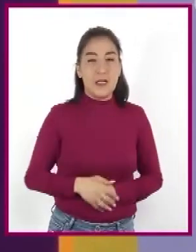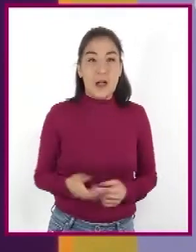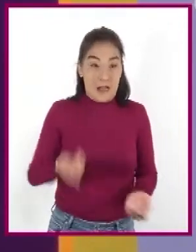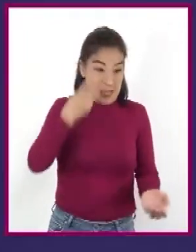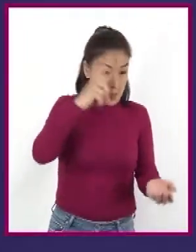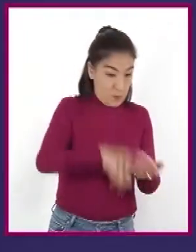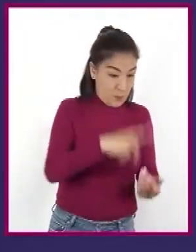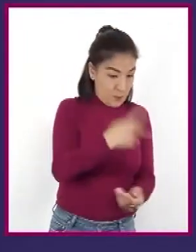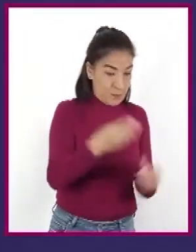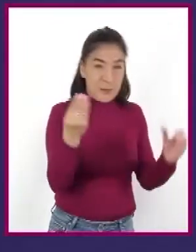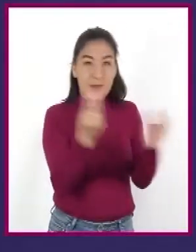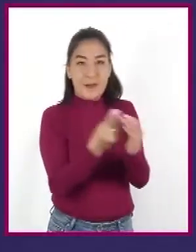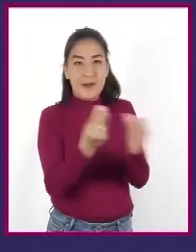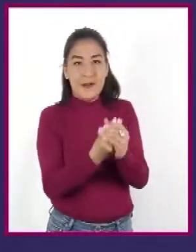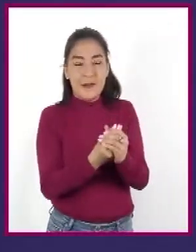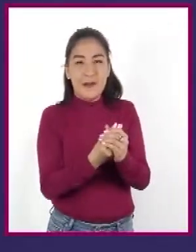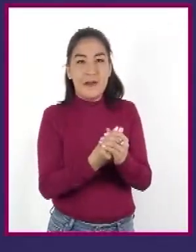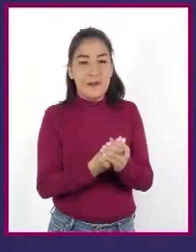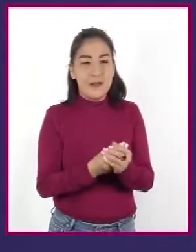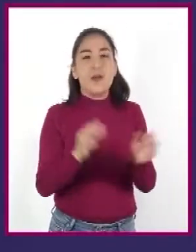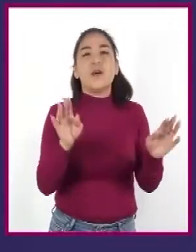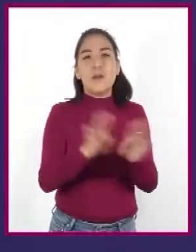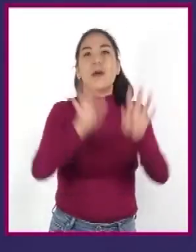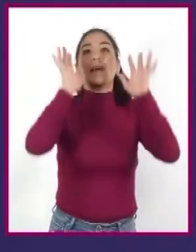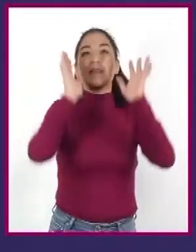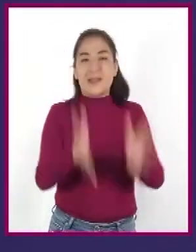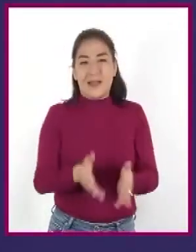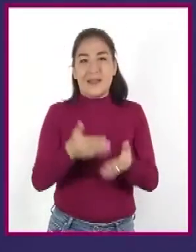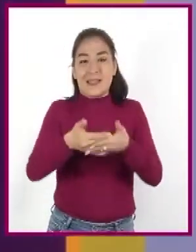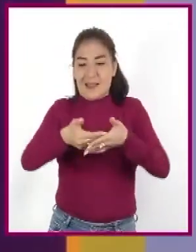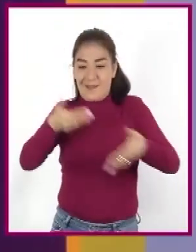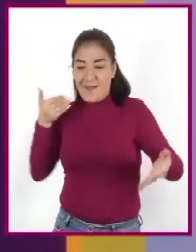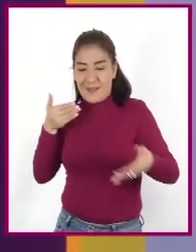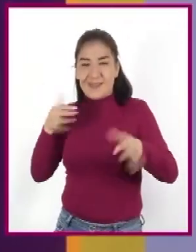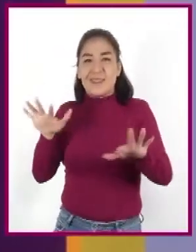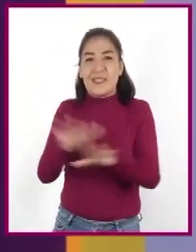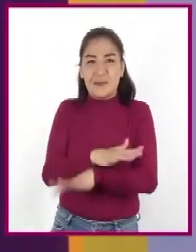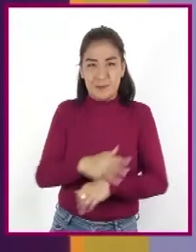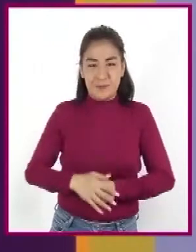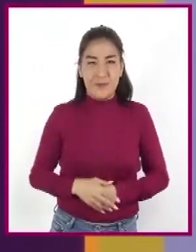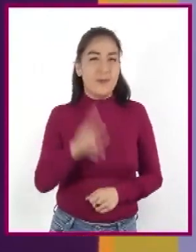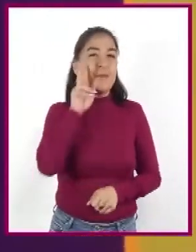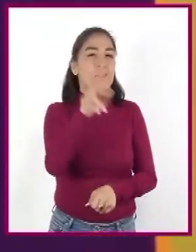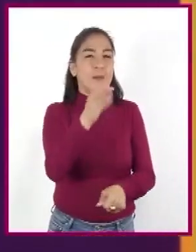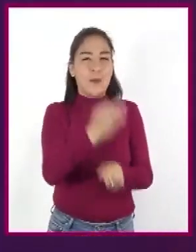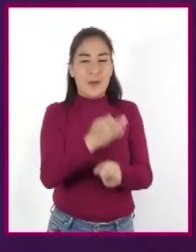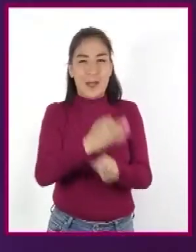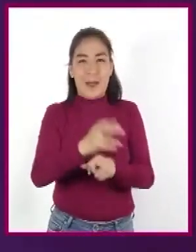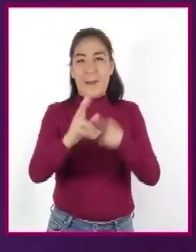interna este proceso ya haya comenzado antes. Observen este vaso.